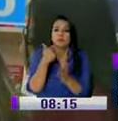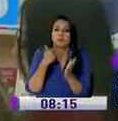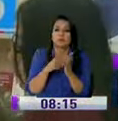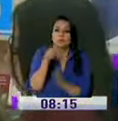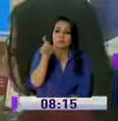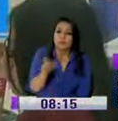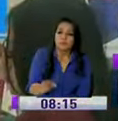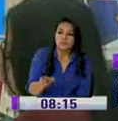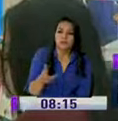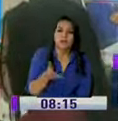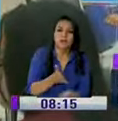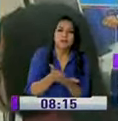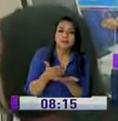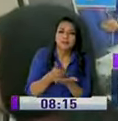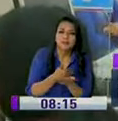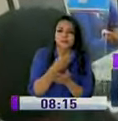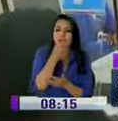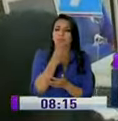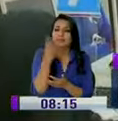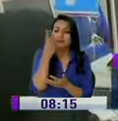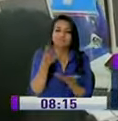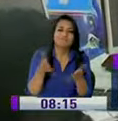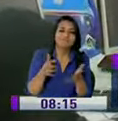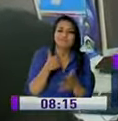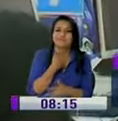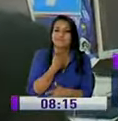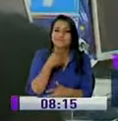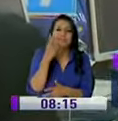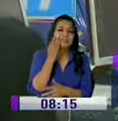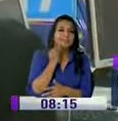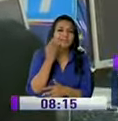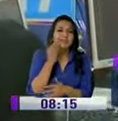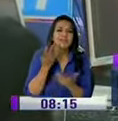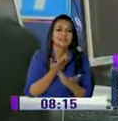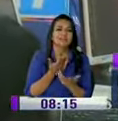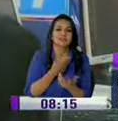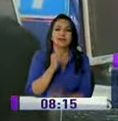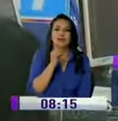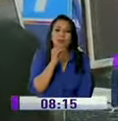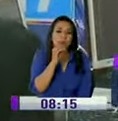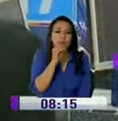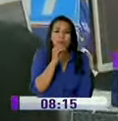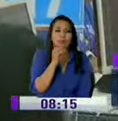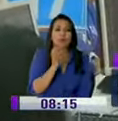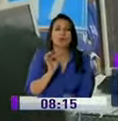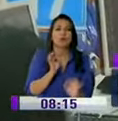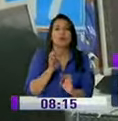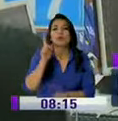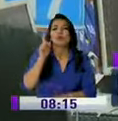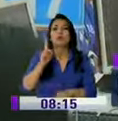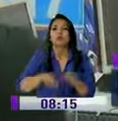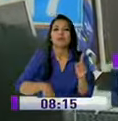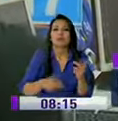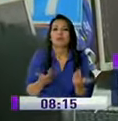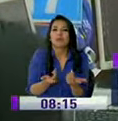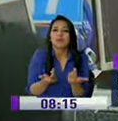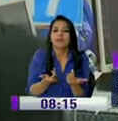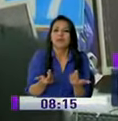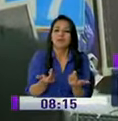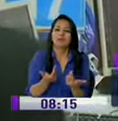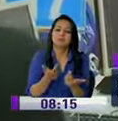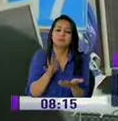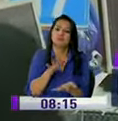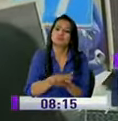que no tiene acceso definitivamente a la página web o que tiene dificultades para moverse en el mundo informático,